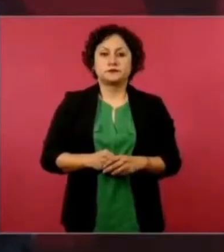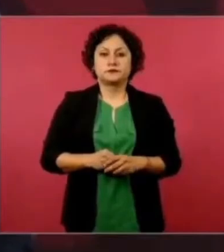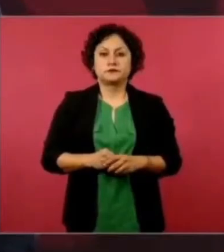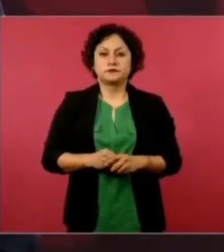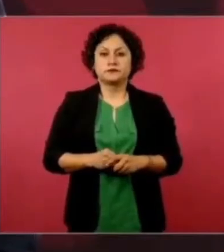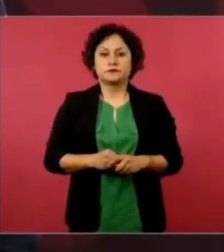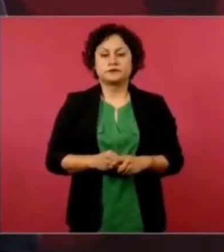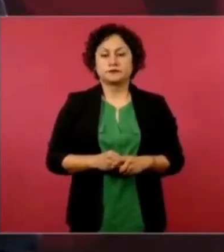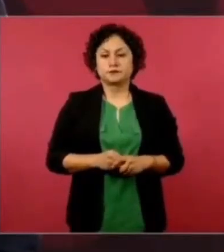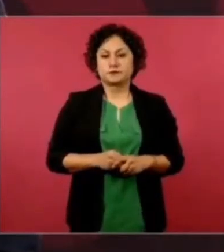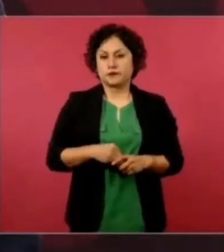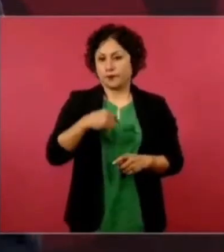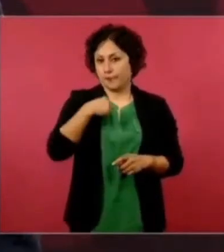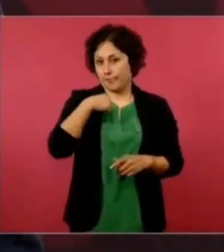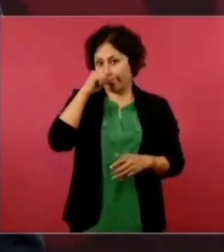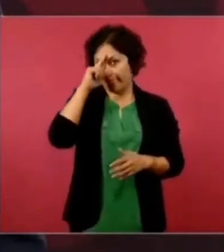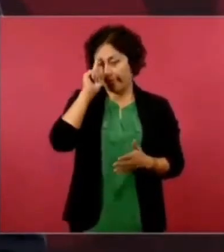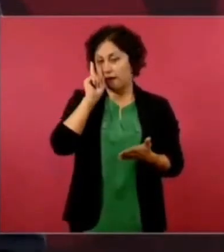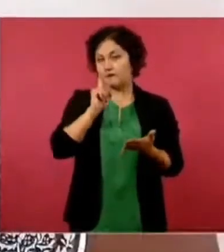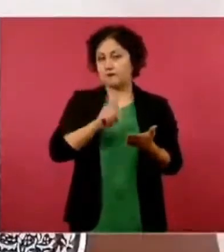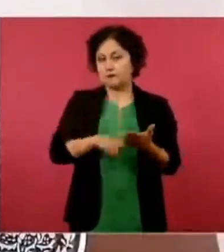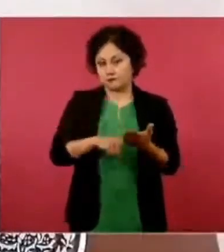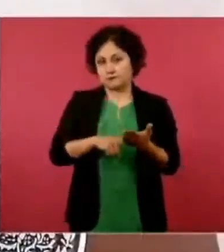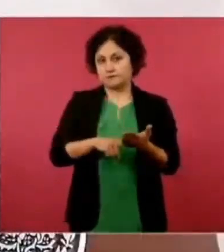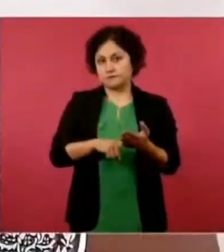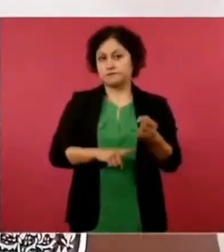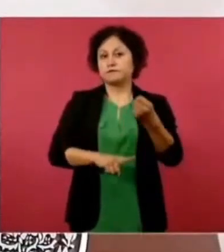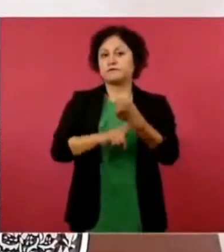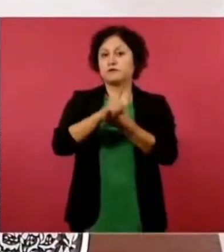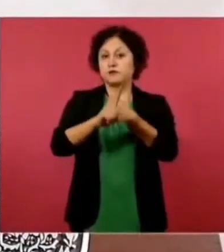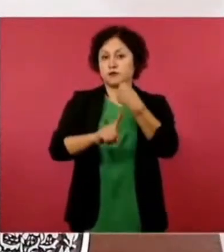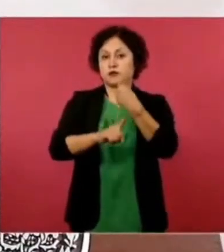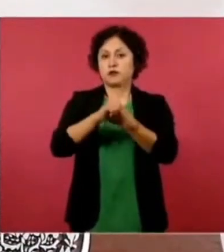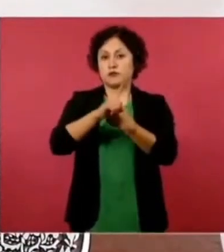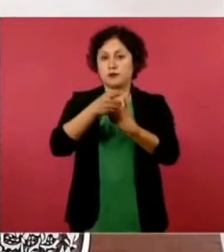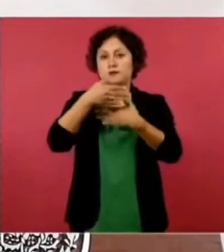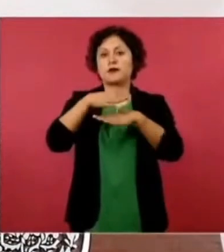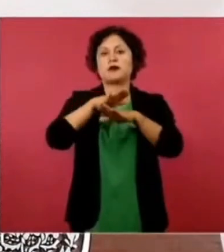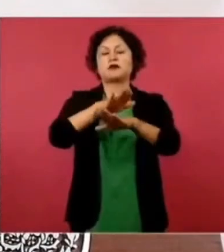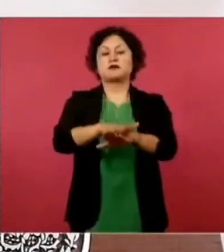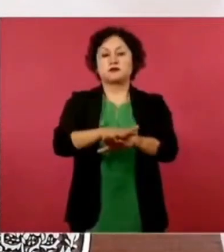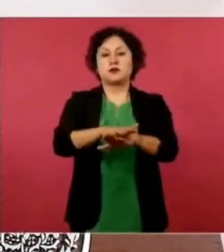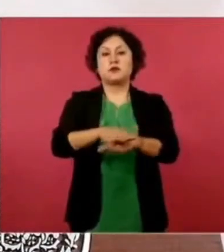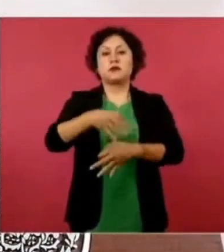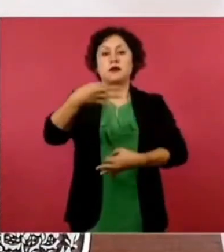el principal problema que se tiene para la impartición de la justicia